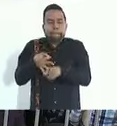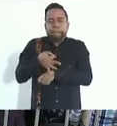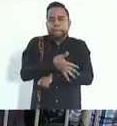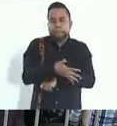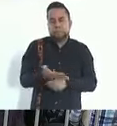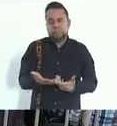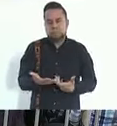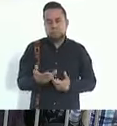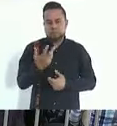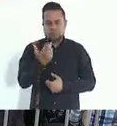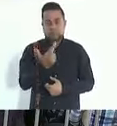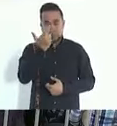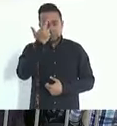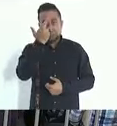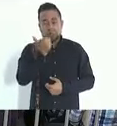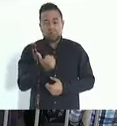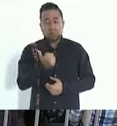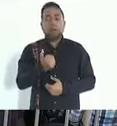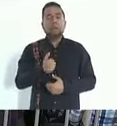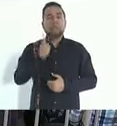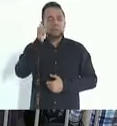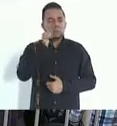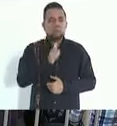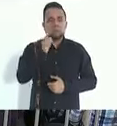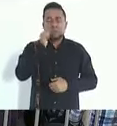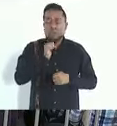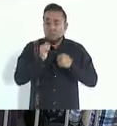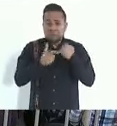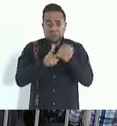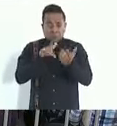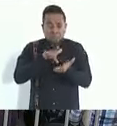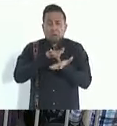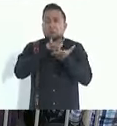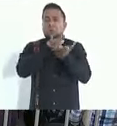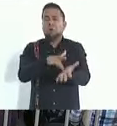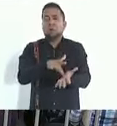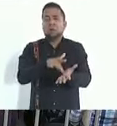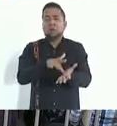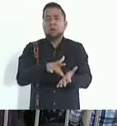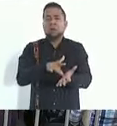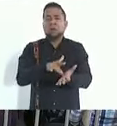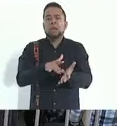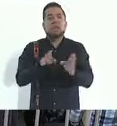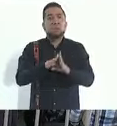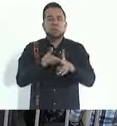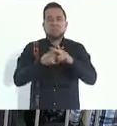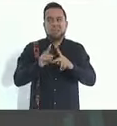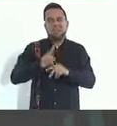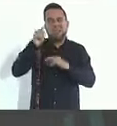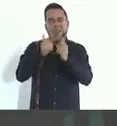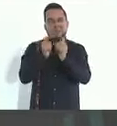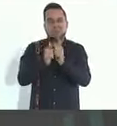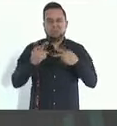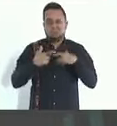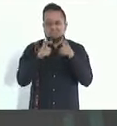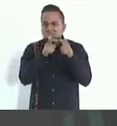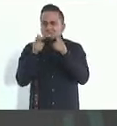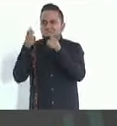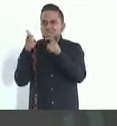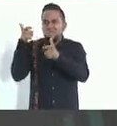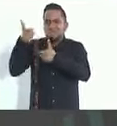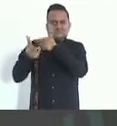Y por eso siempre los apoyos empezaban arriba, por